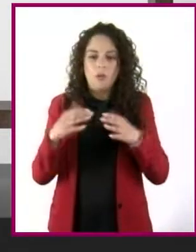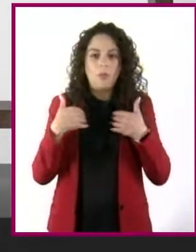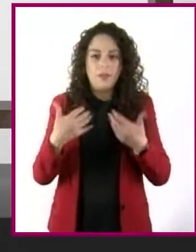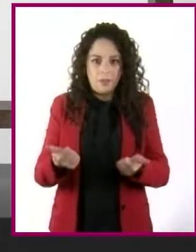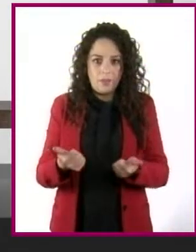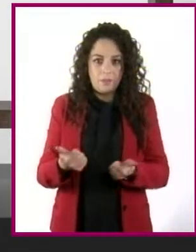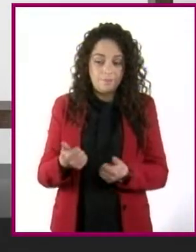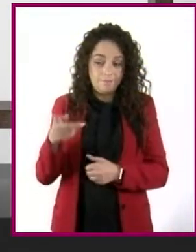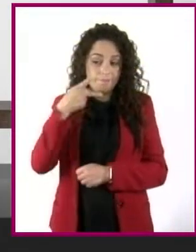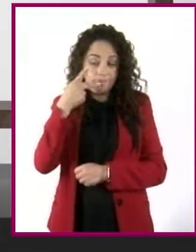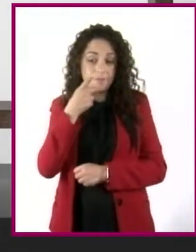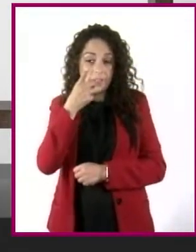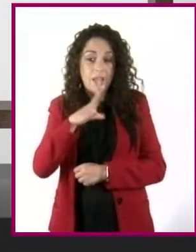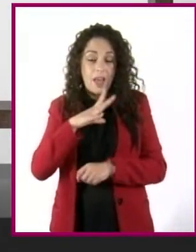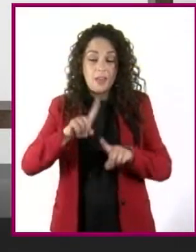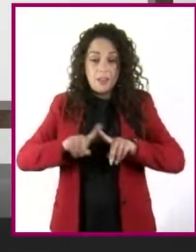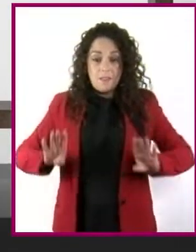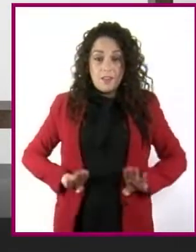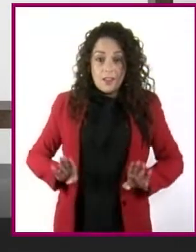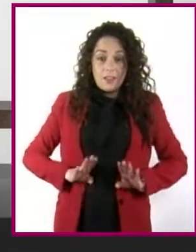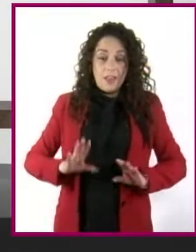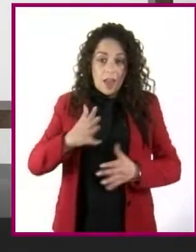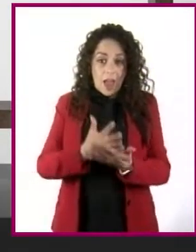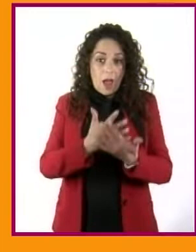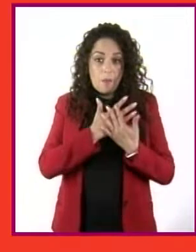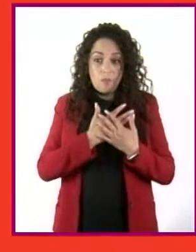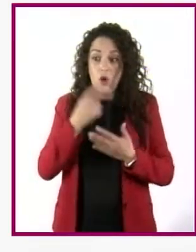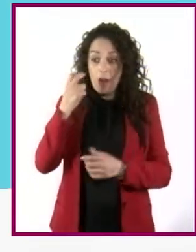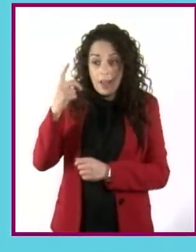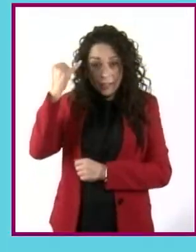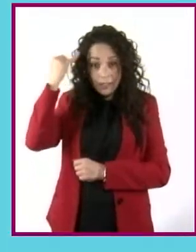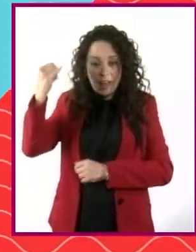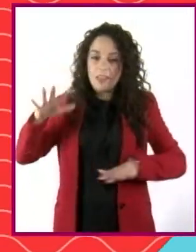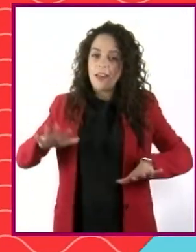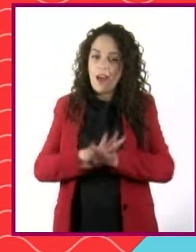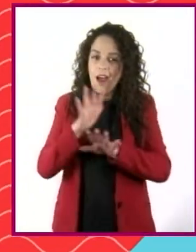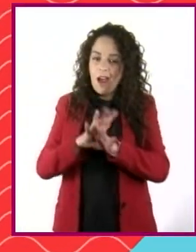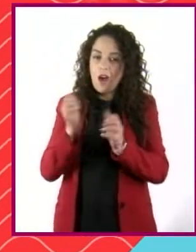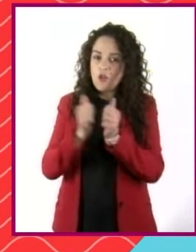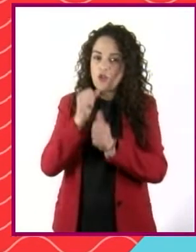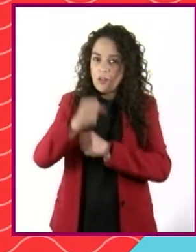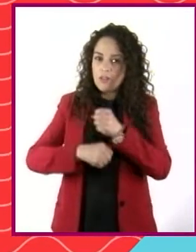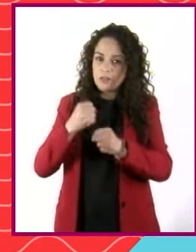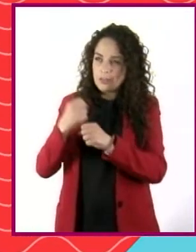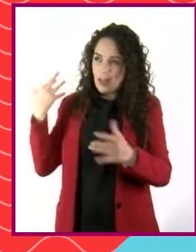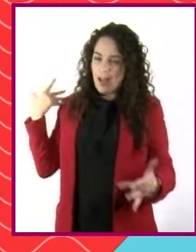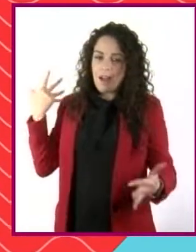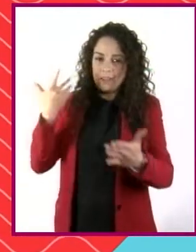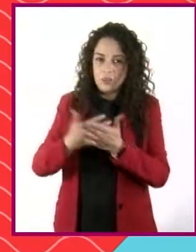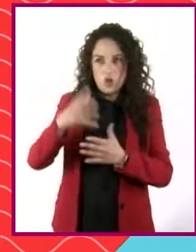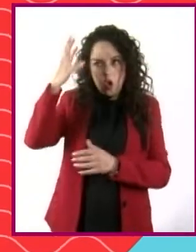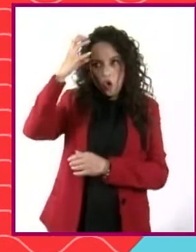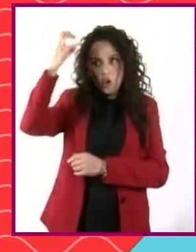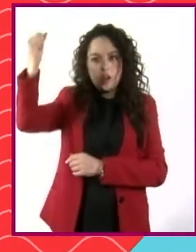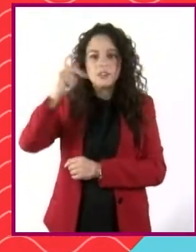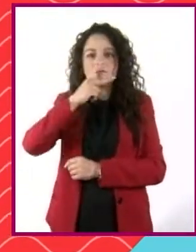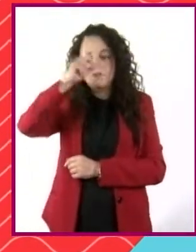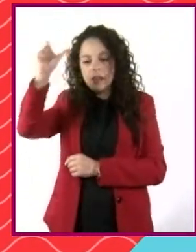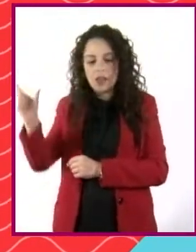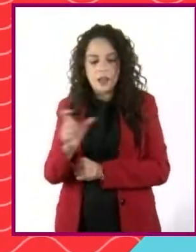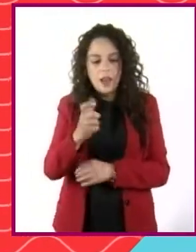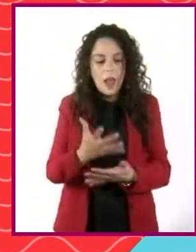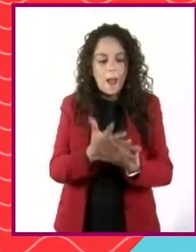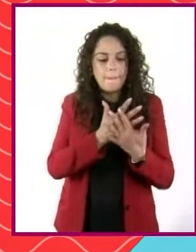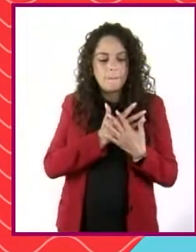amor y que esta percepción ha evolucionado con el tiempo. El concepto amor proviene de la palabra